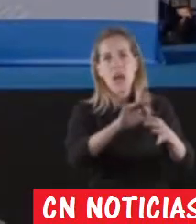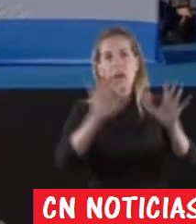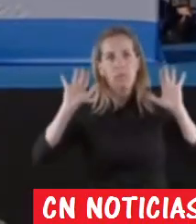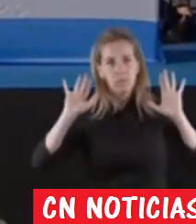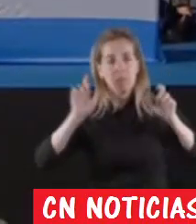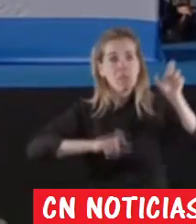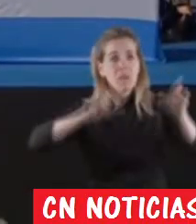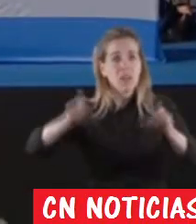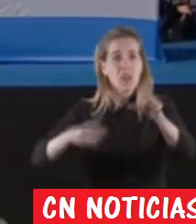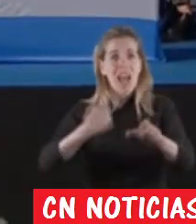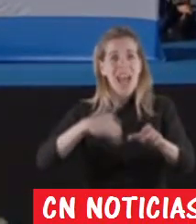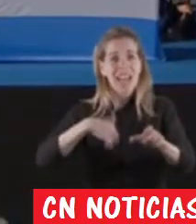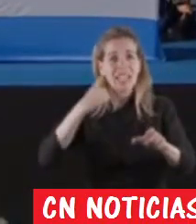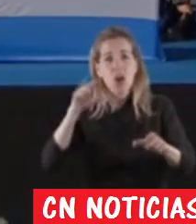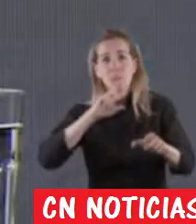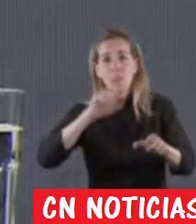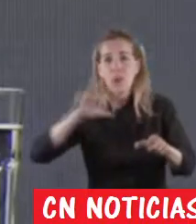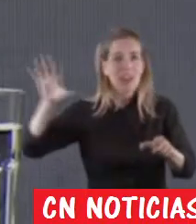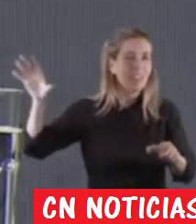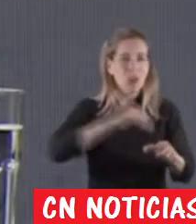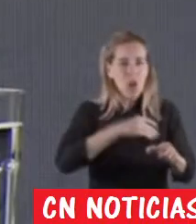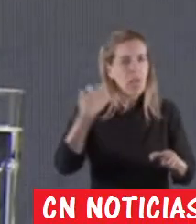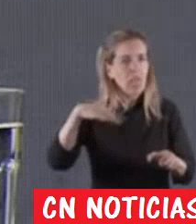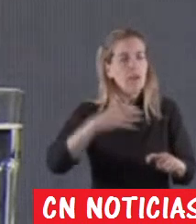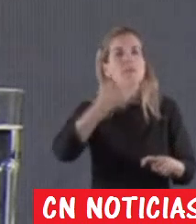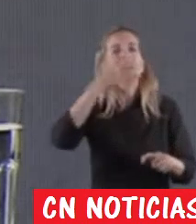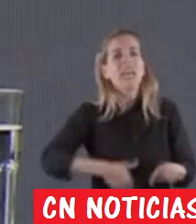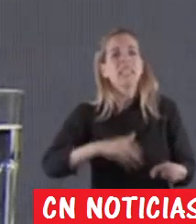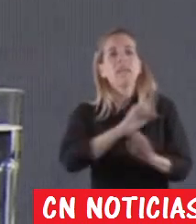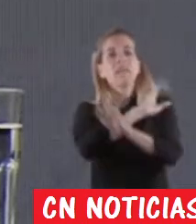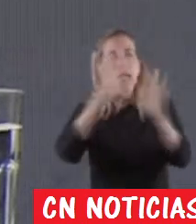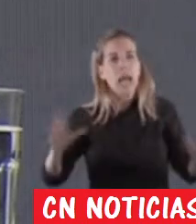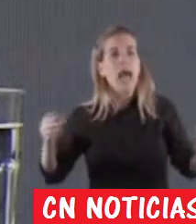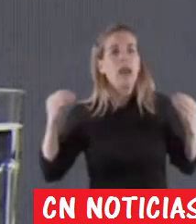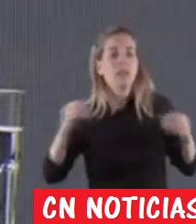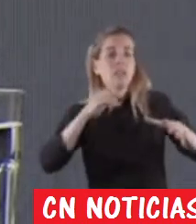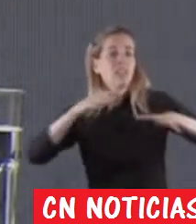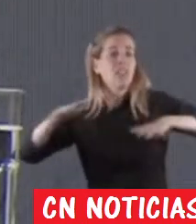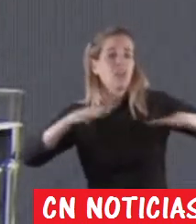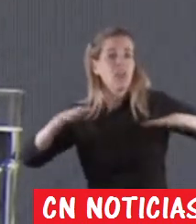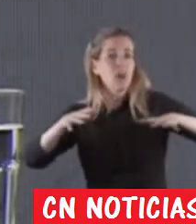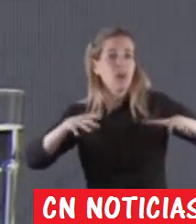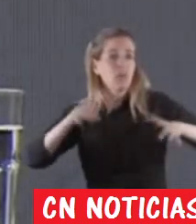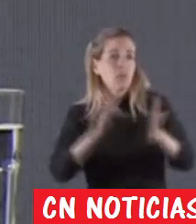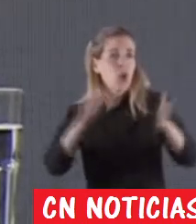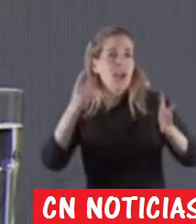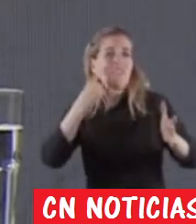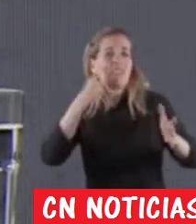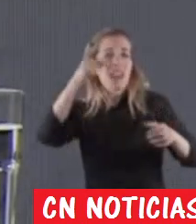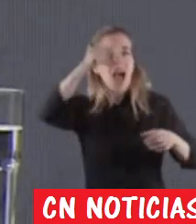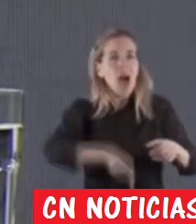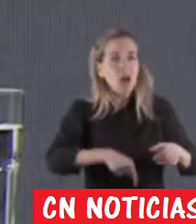Todos los argentinos y todas las argentinas tenemos que darnos cuenta del tiempo que nos ha tocado vivir y de la necesidad de